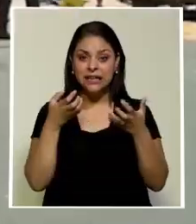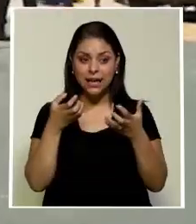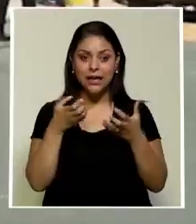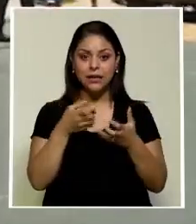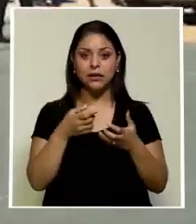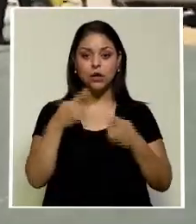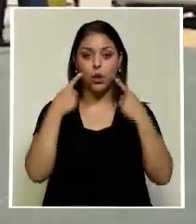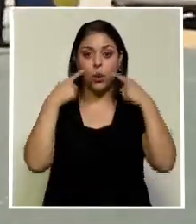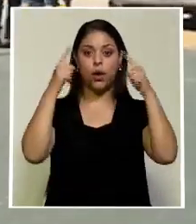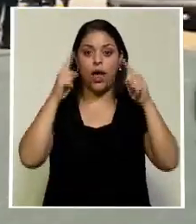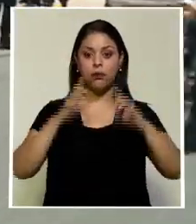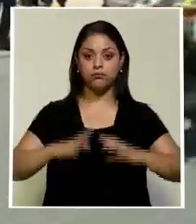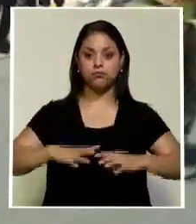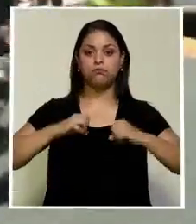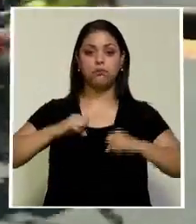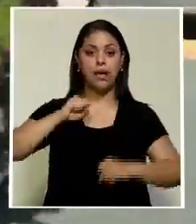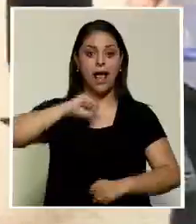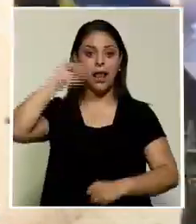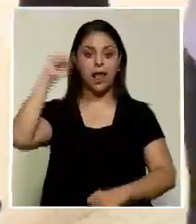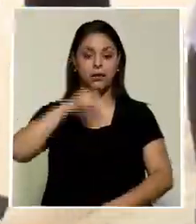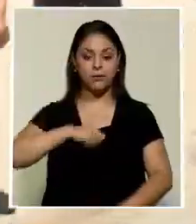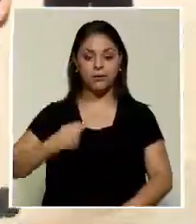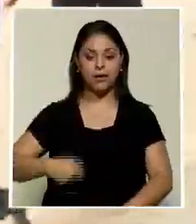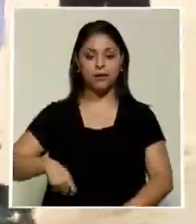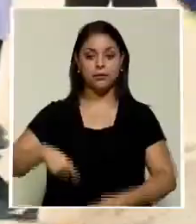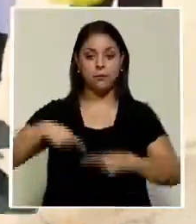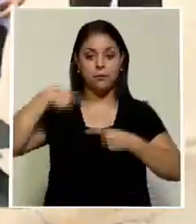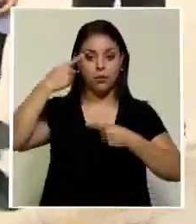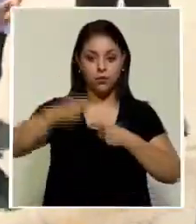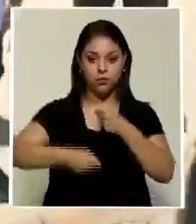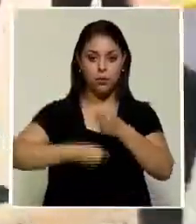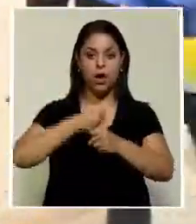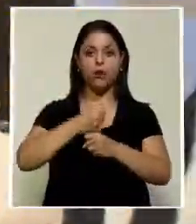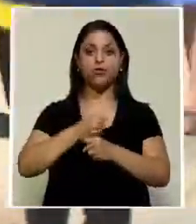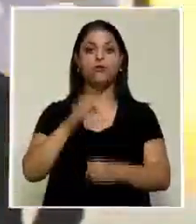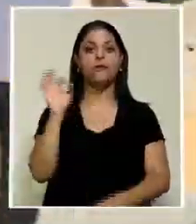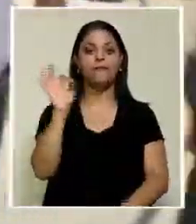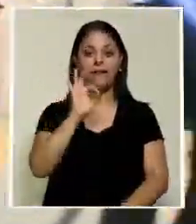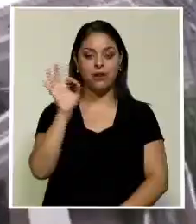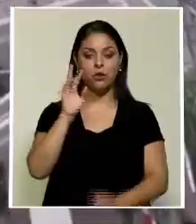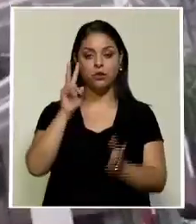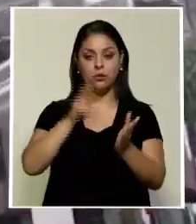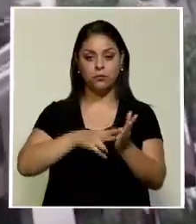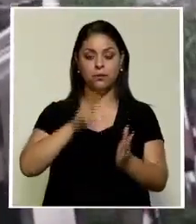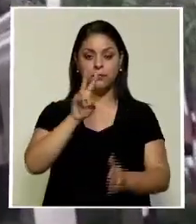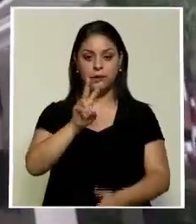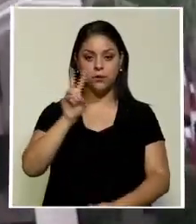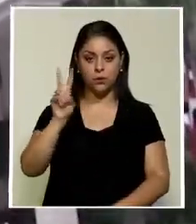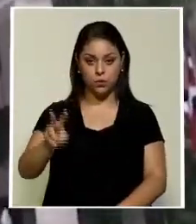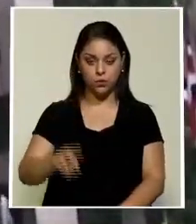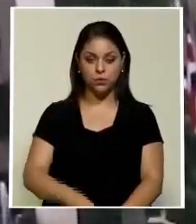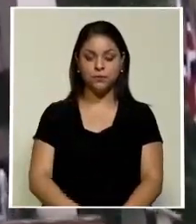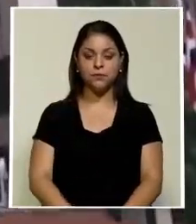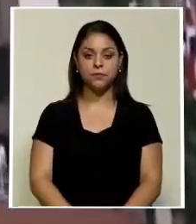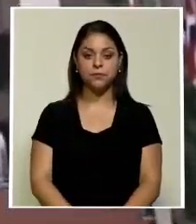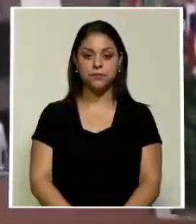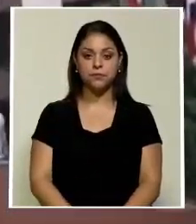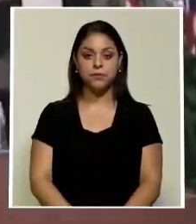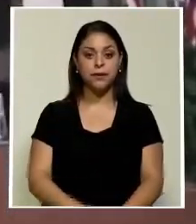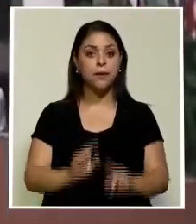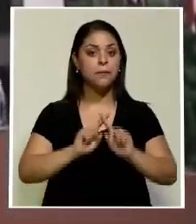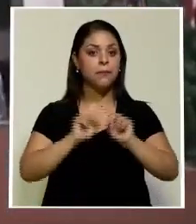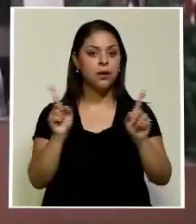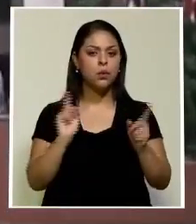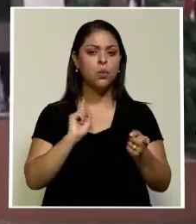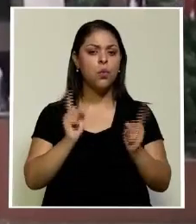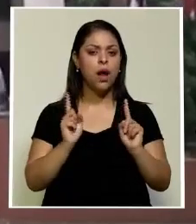la presidencia de la República en las próximas elecciones presidenciales a llevarse a cabo en febrero del 2022. Pero,